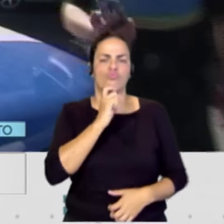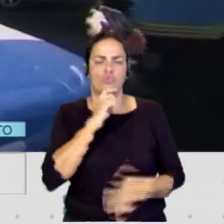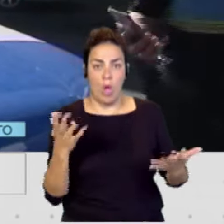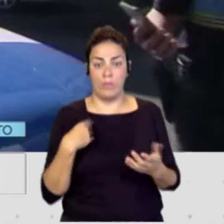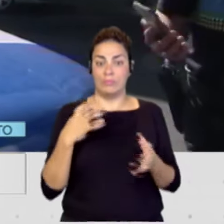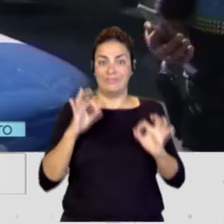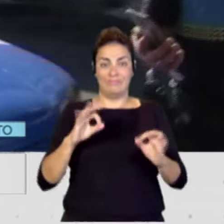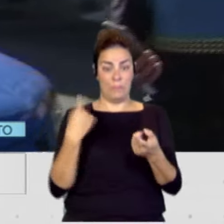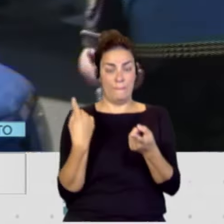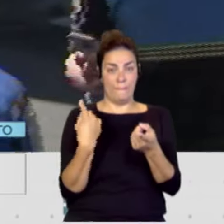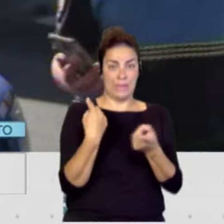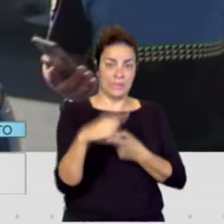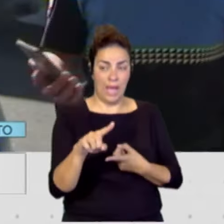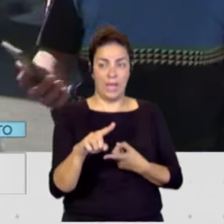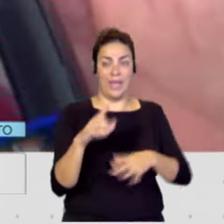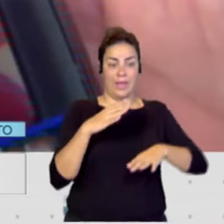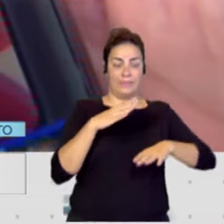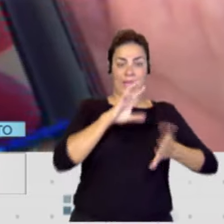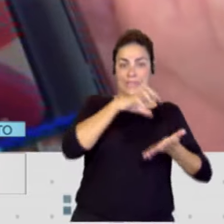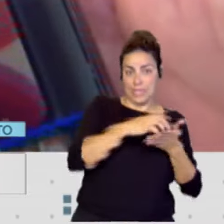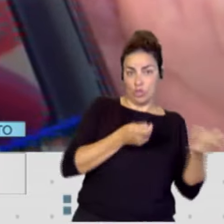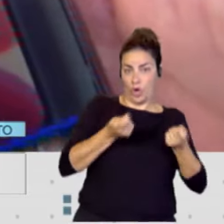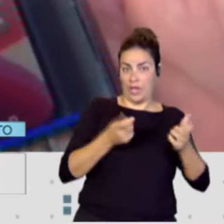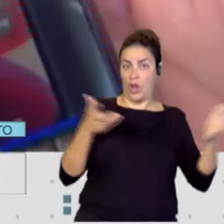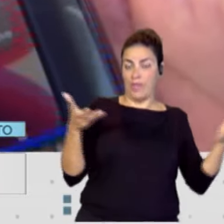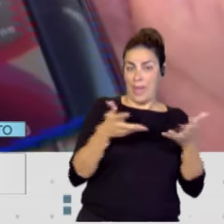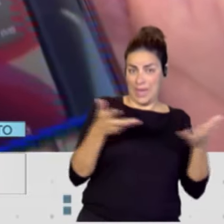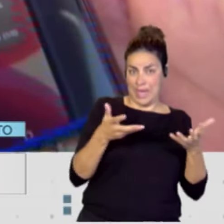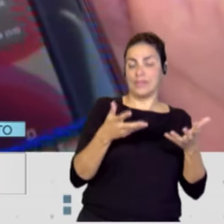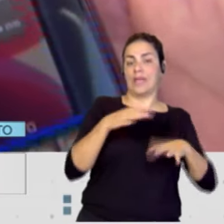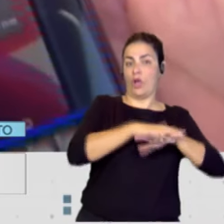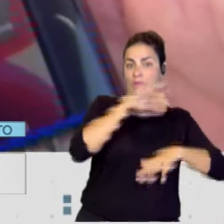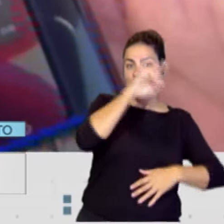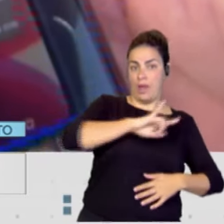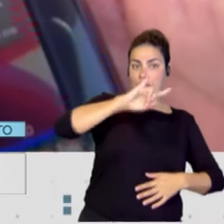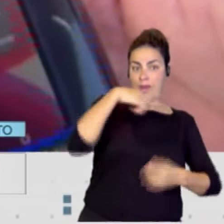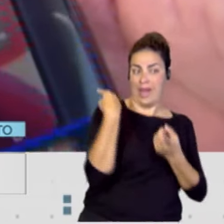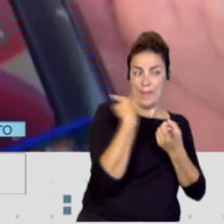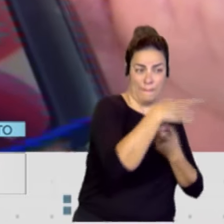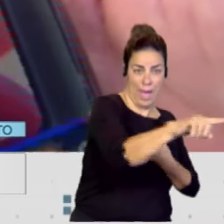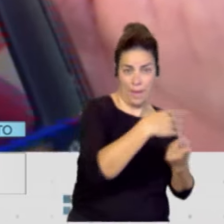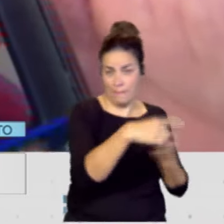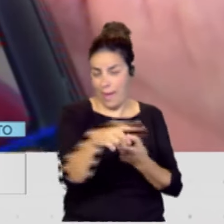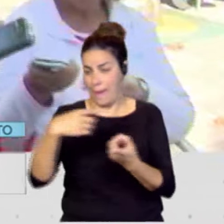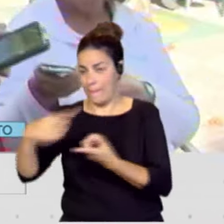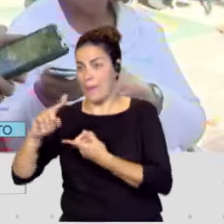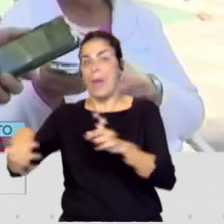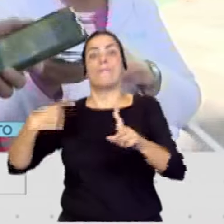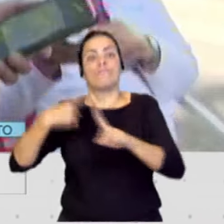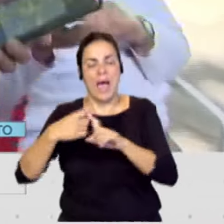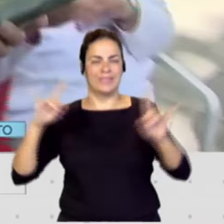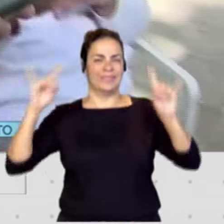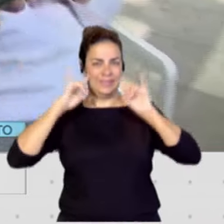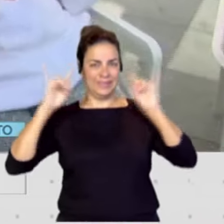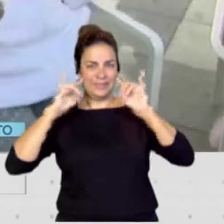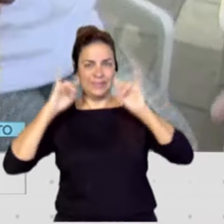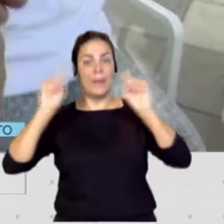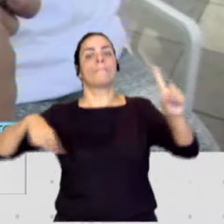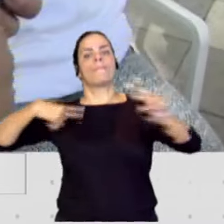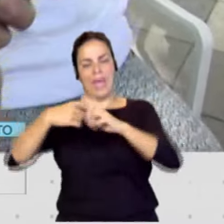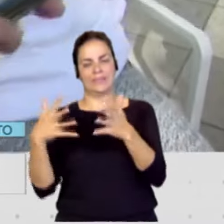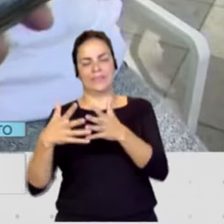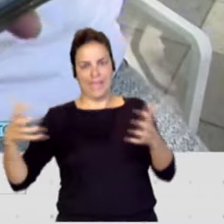mensaje que Se enviará desde el centro coordinador de emergencias del gobierno de canaria y que irá acompañado de señal acústica así como también de un